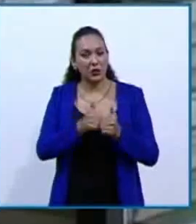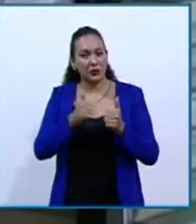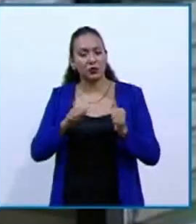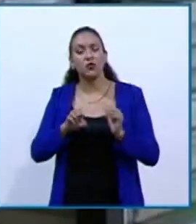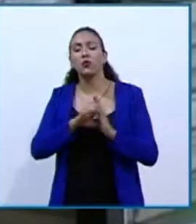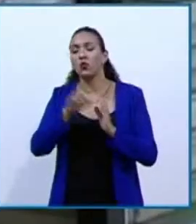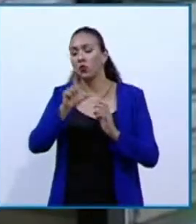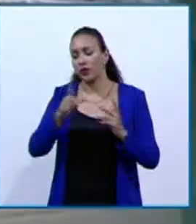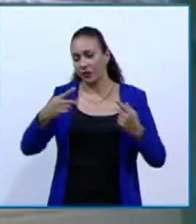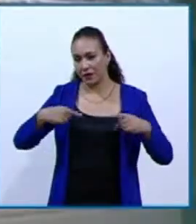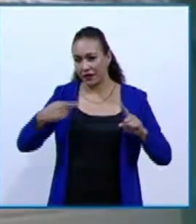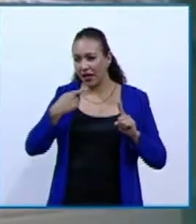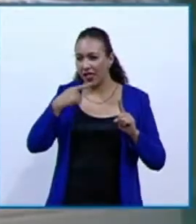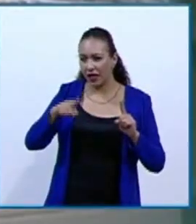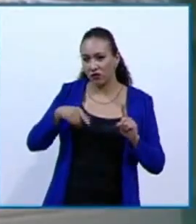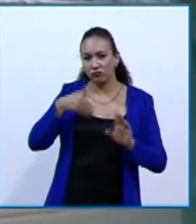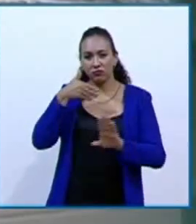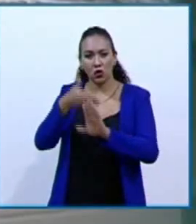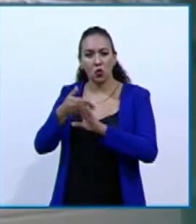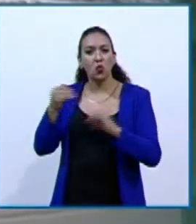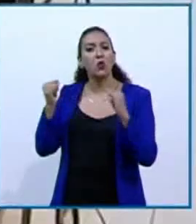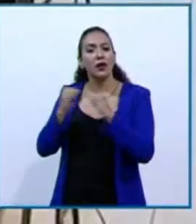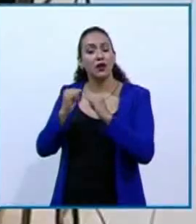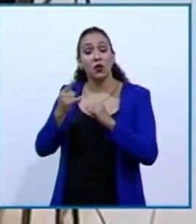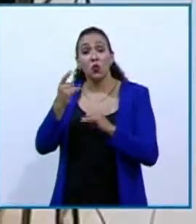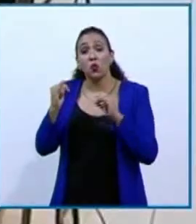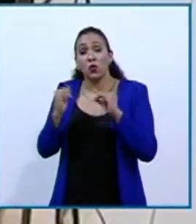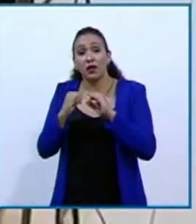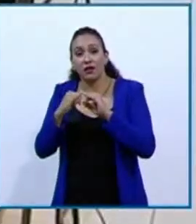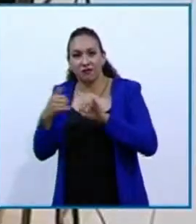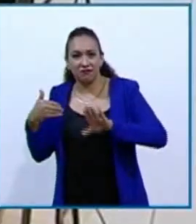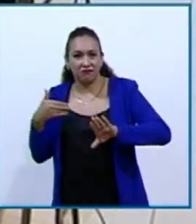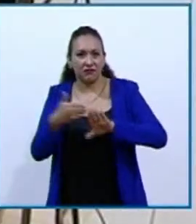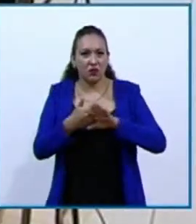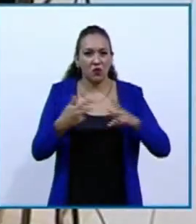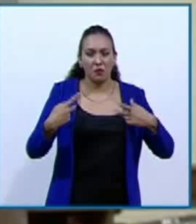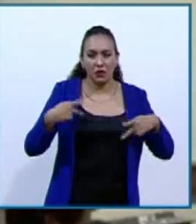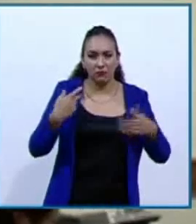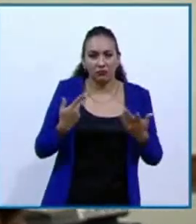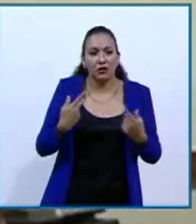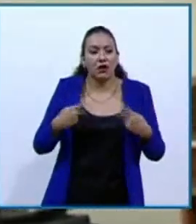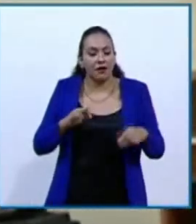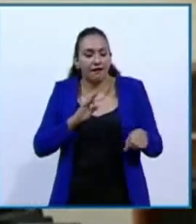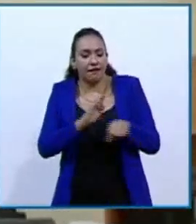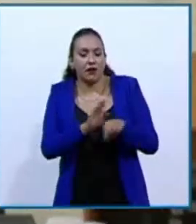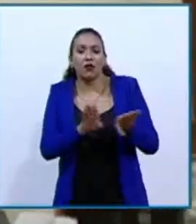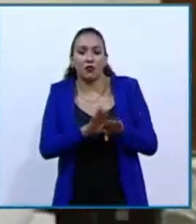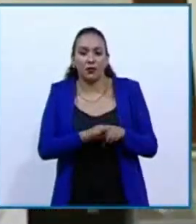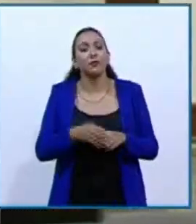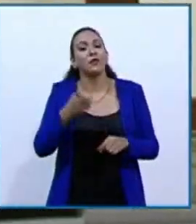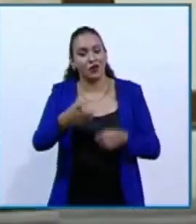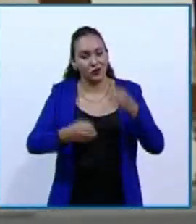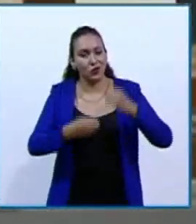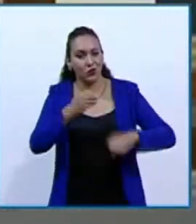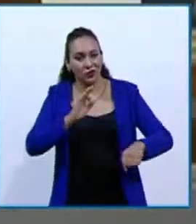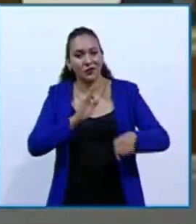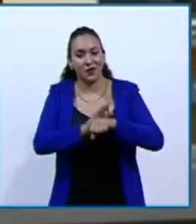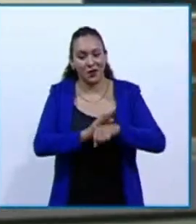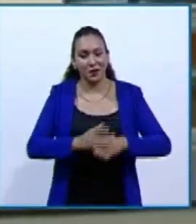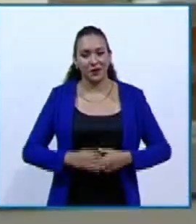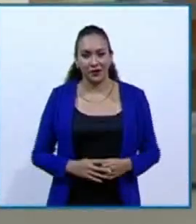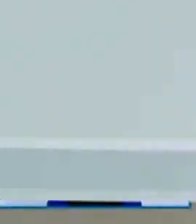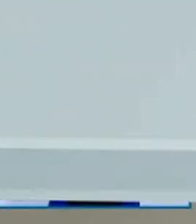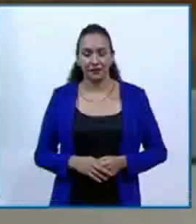de autoridad. Esto lo aseguró Rafael Estrada Michel, académico, autor y catedrático de la Facultad de Derecho de la UNAM.